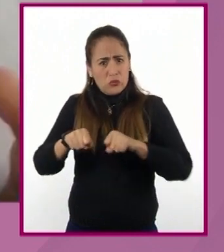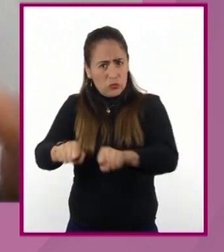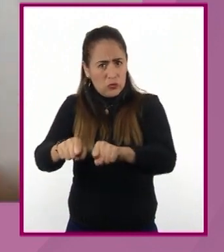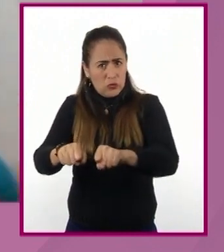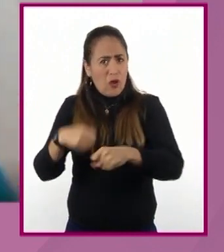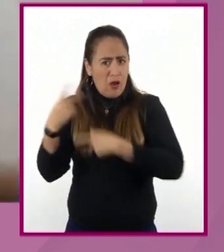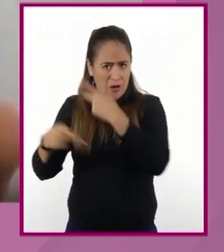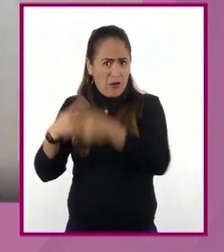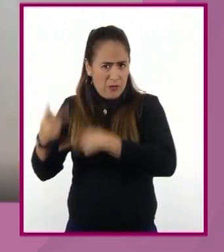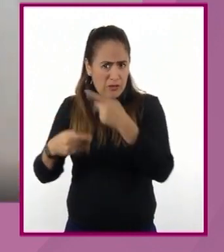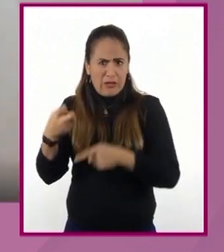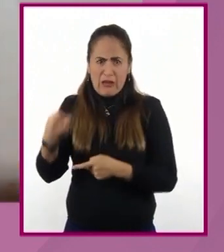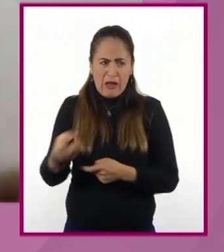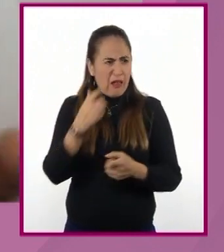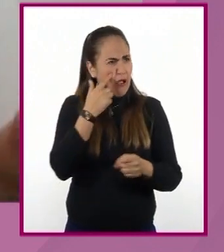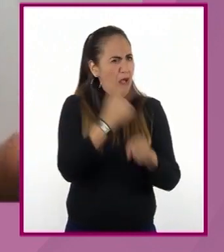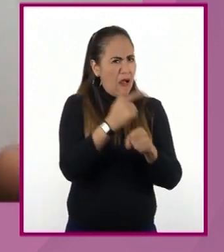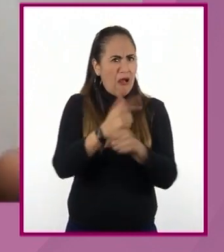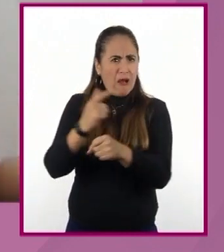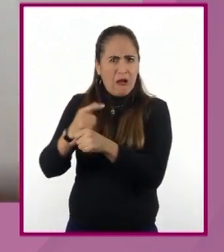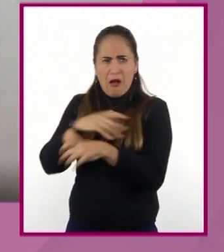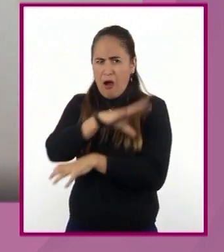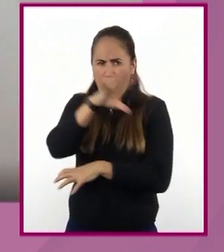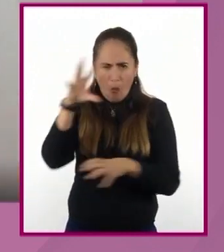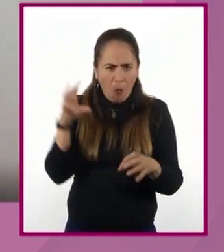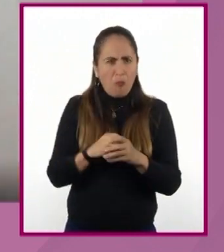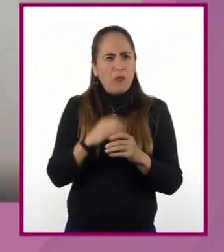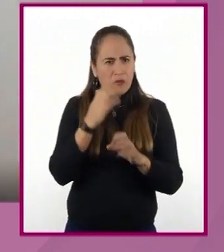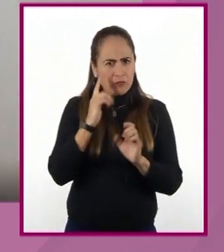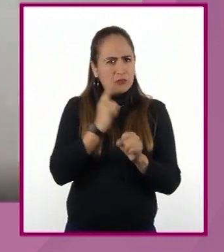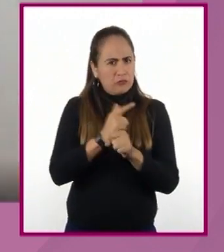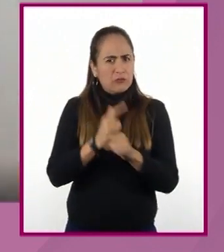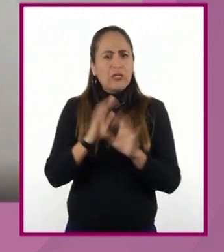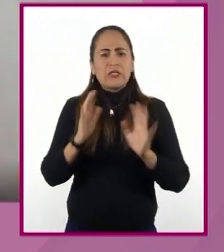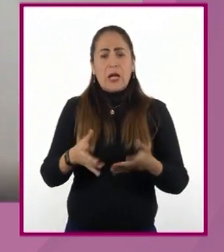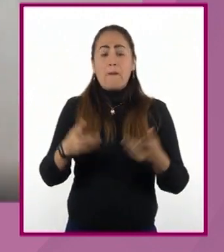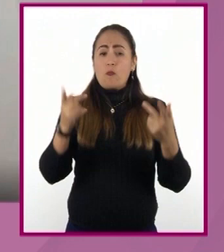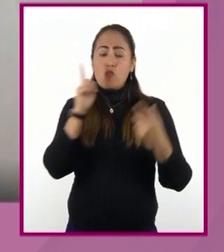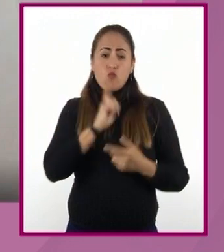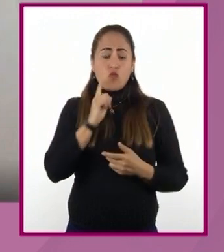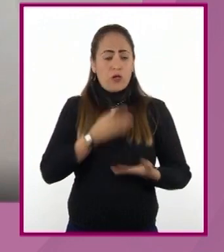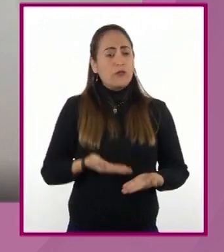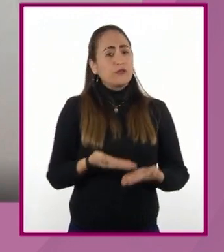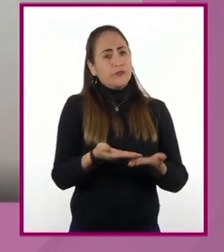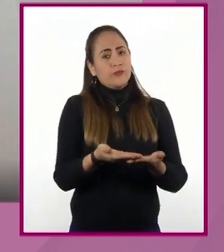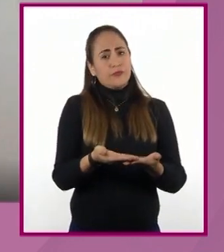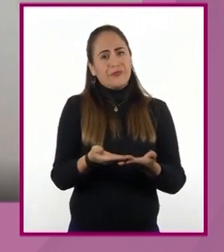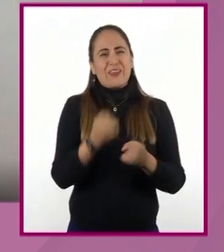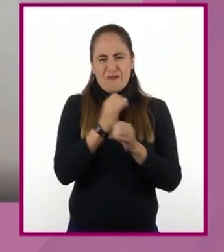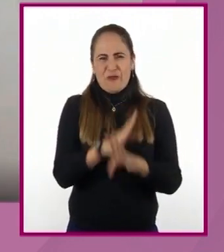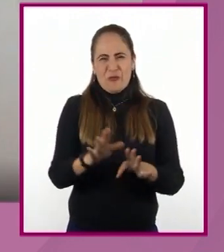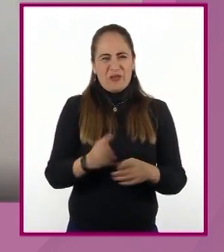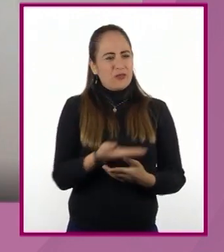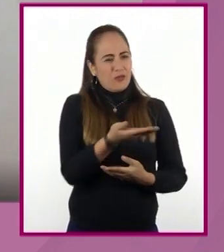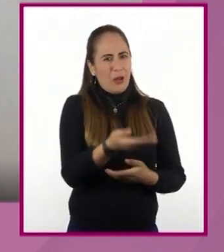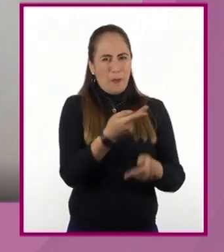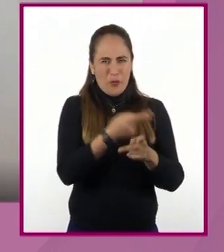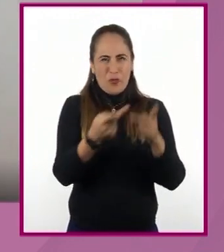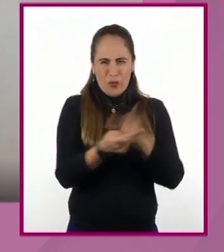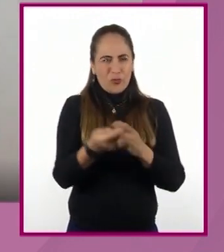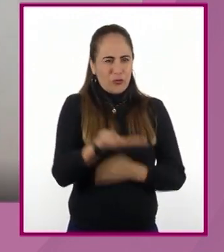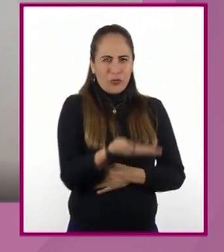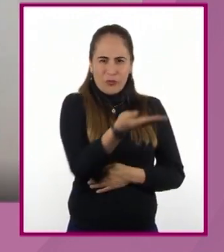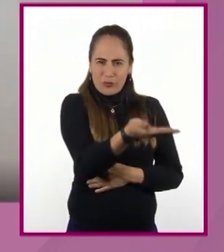estos supermercados encuentran todo. Entonces, por eso hay muchas demostradoras que entregan también información ahí.